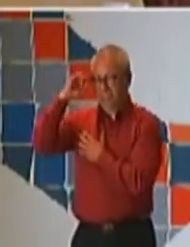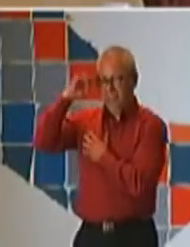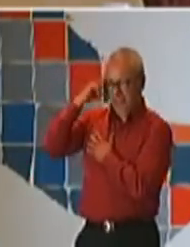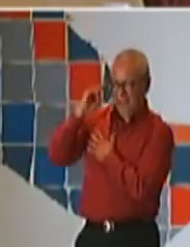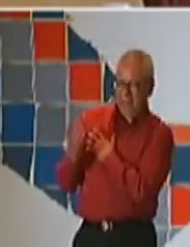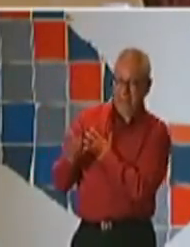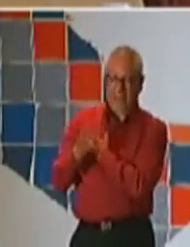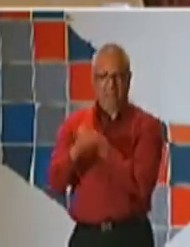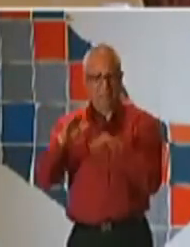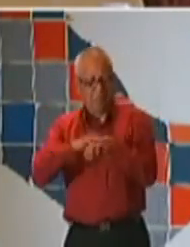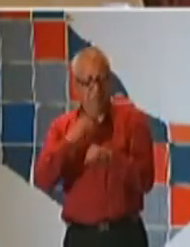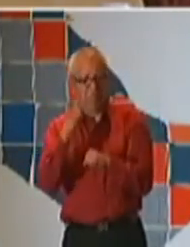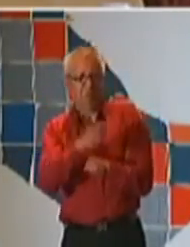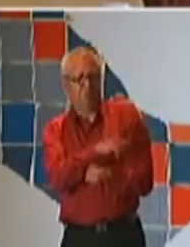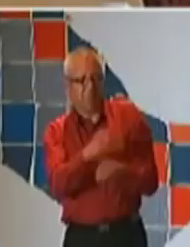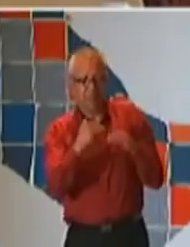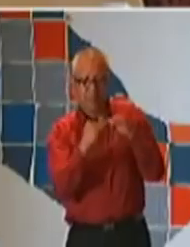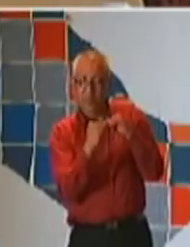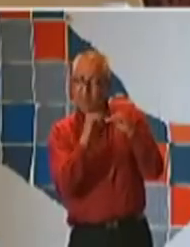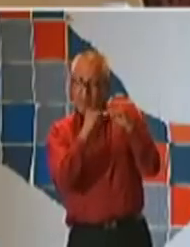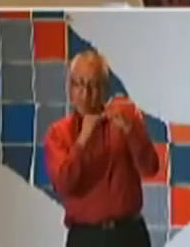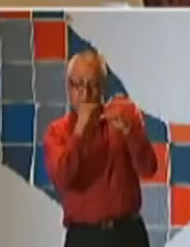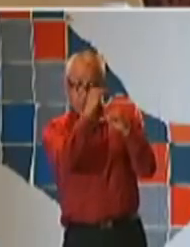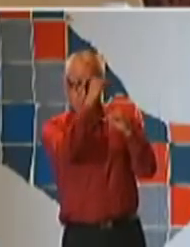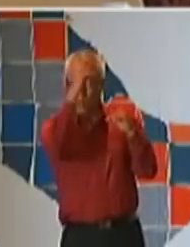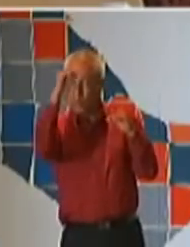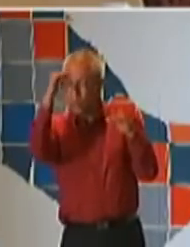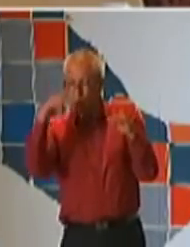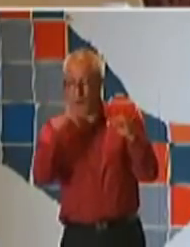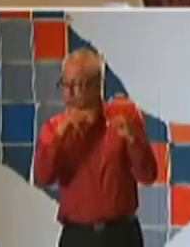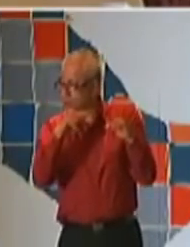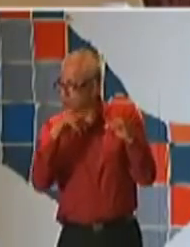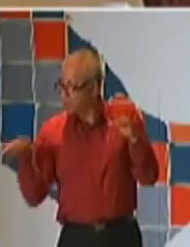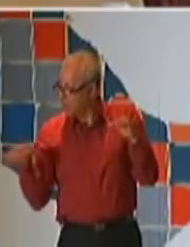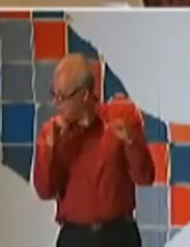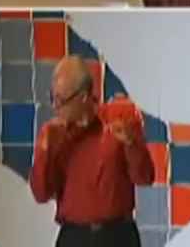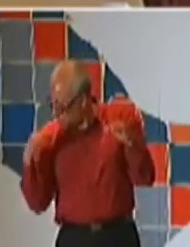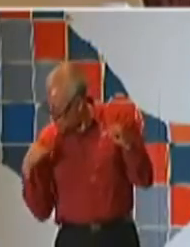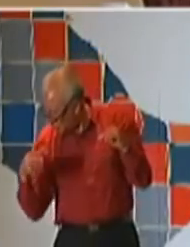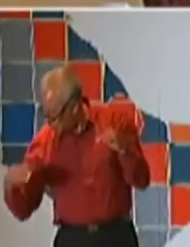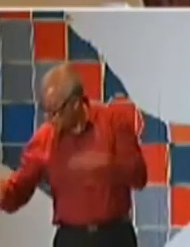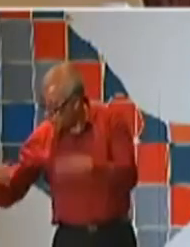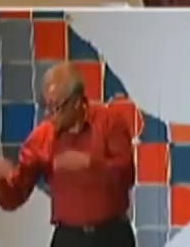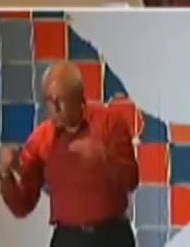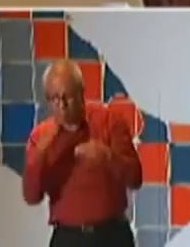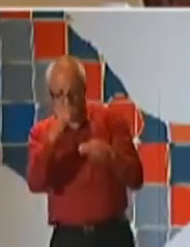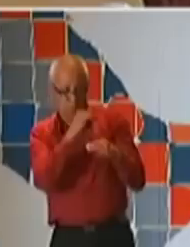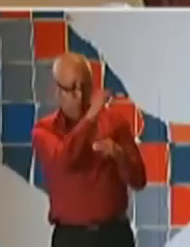tecnocratas laborales homogéneos en los nuevos acordes comerciales